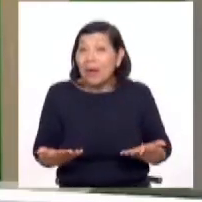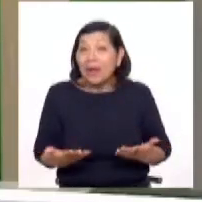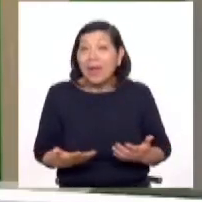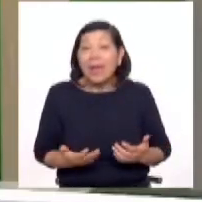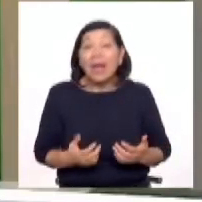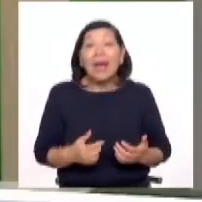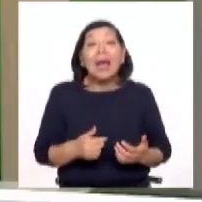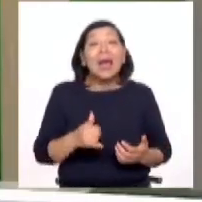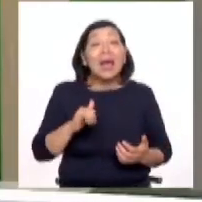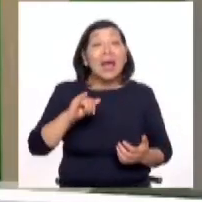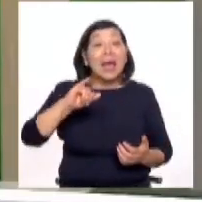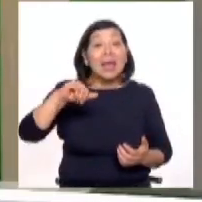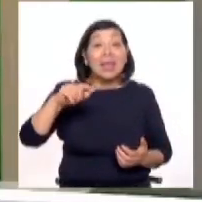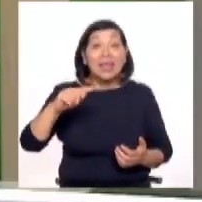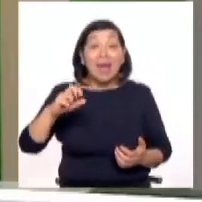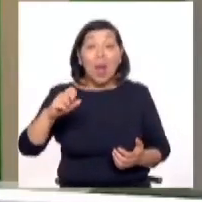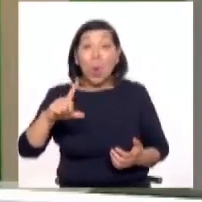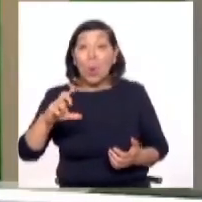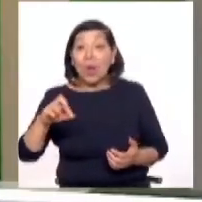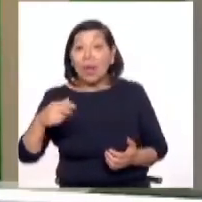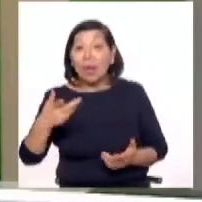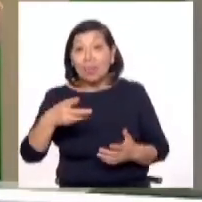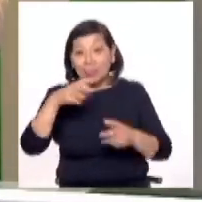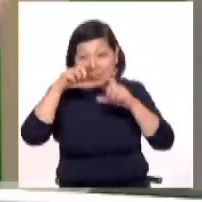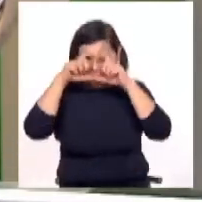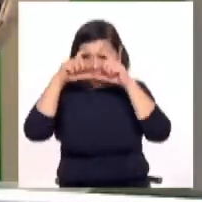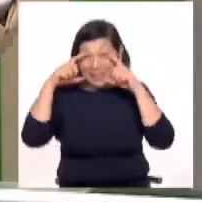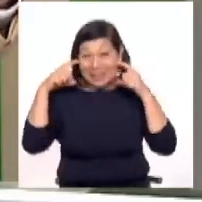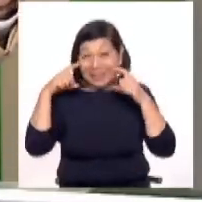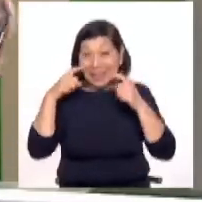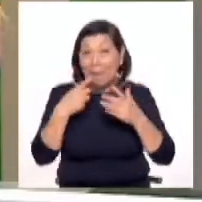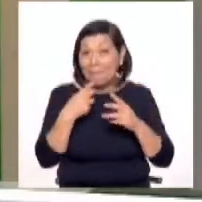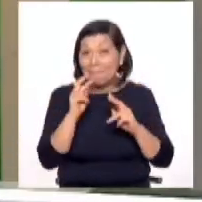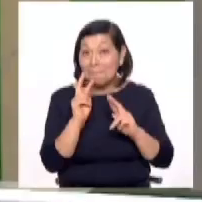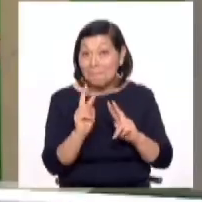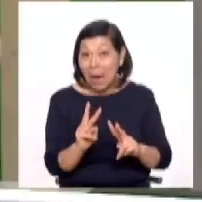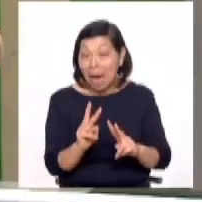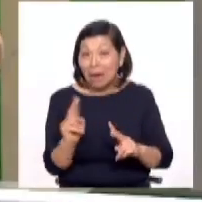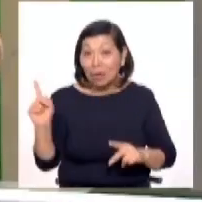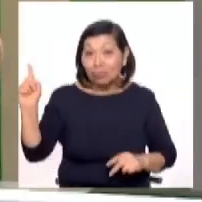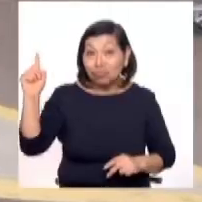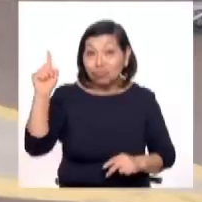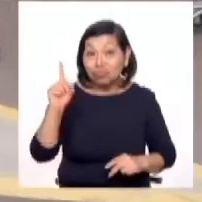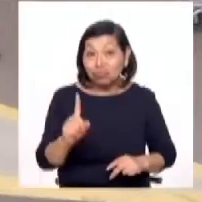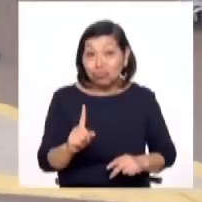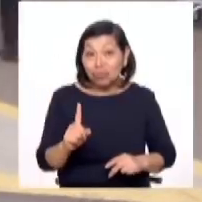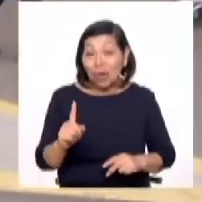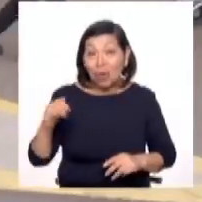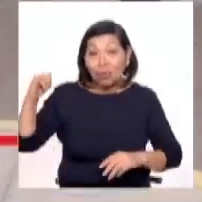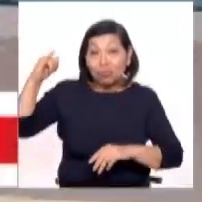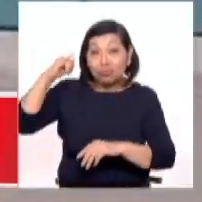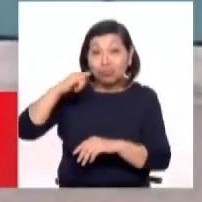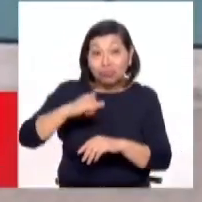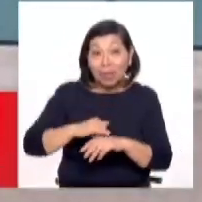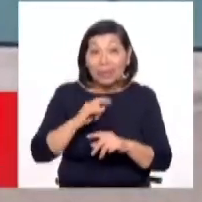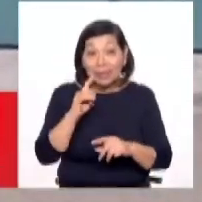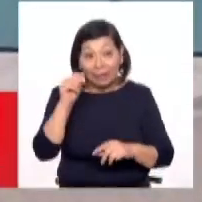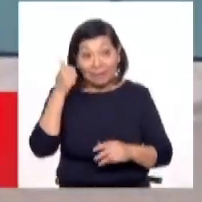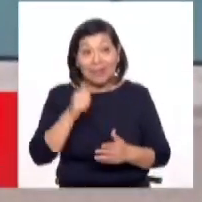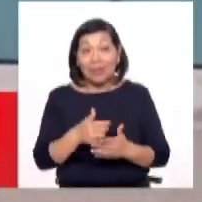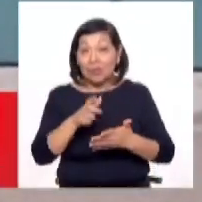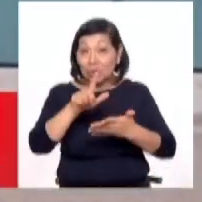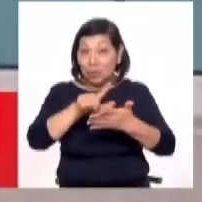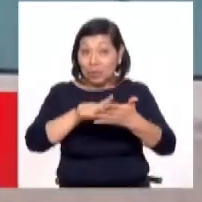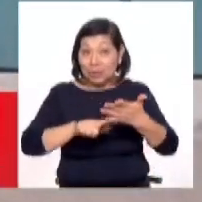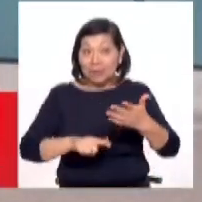Gianluca Lapadula llegó a nuestro país hace instantes. En imágenes vemos el arribo del seleccionado nacional. Hay que recordar que la lista